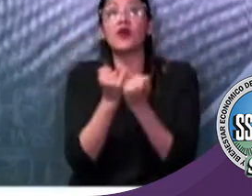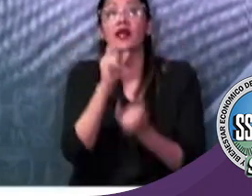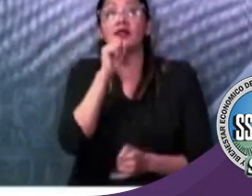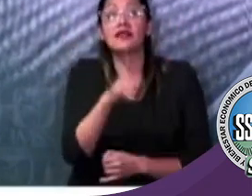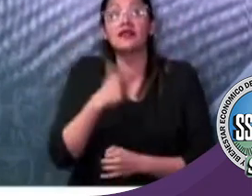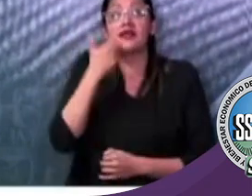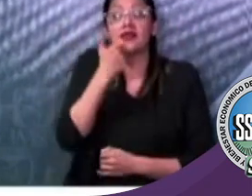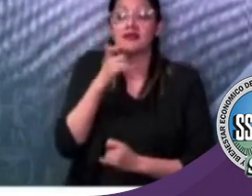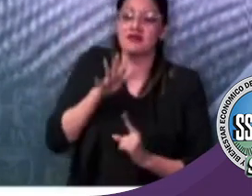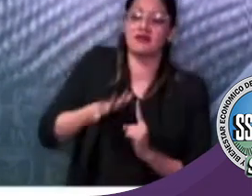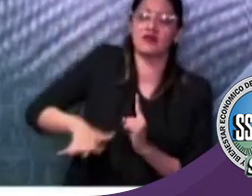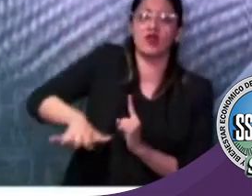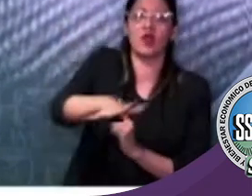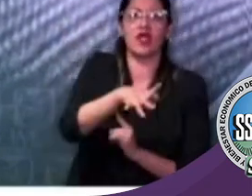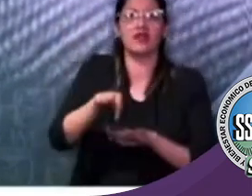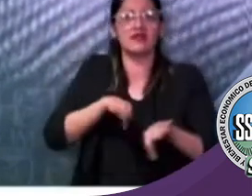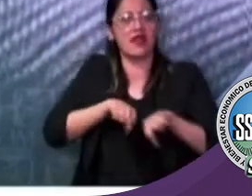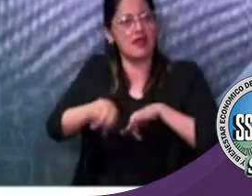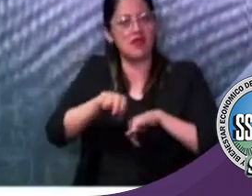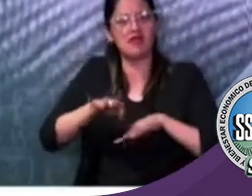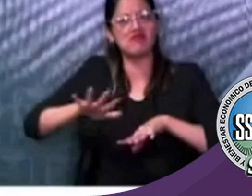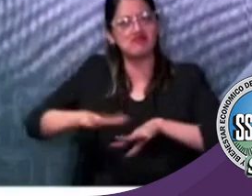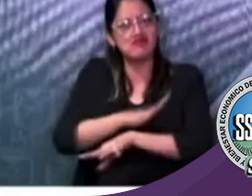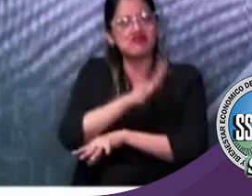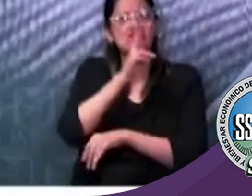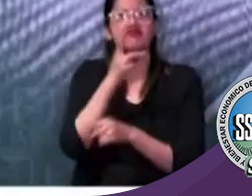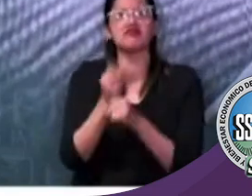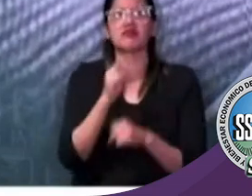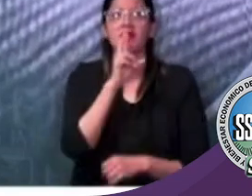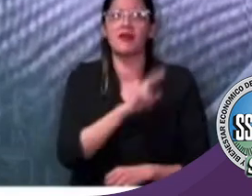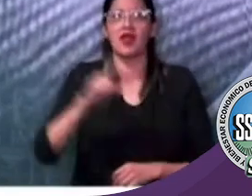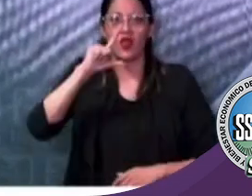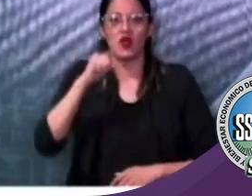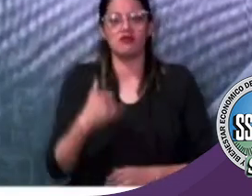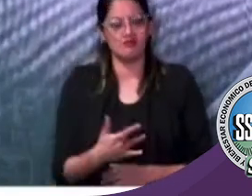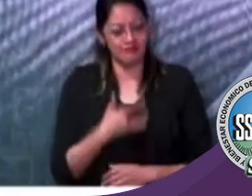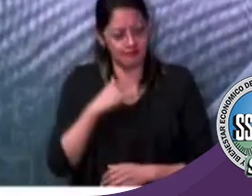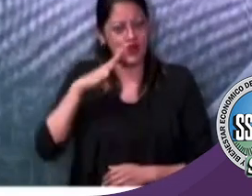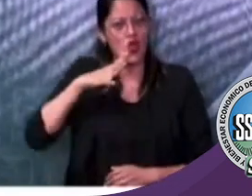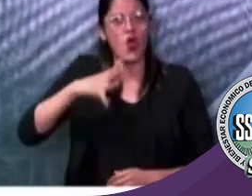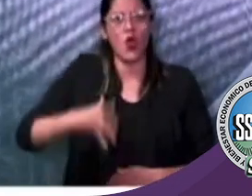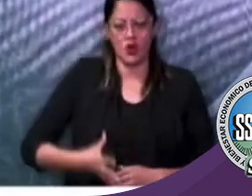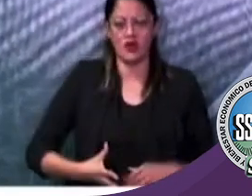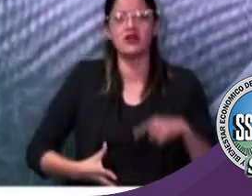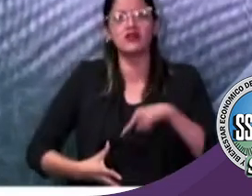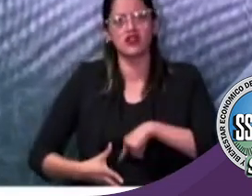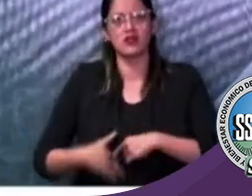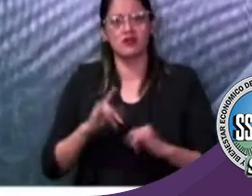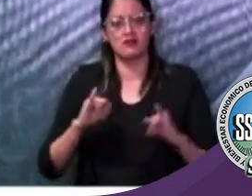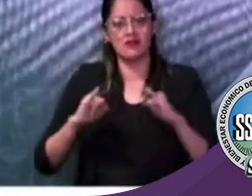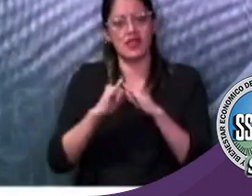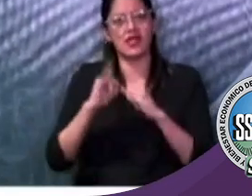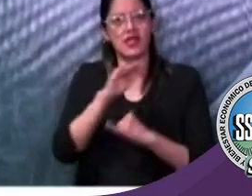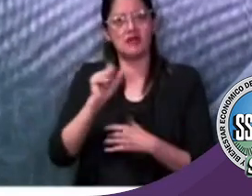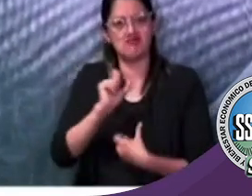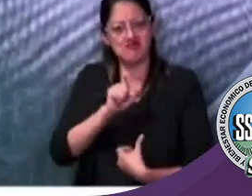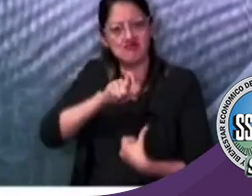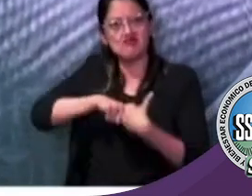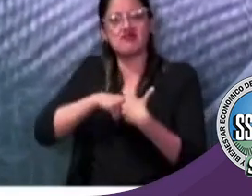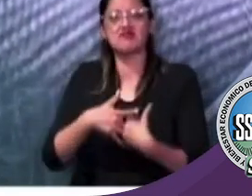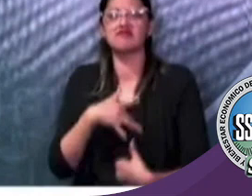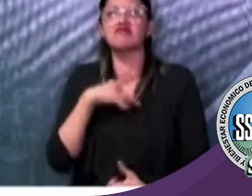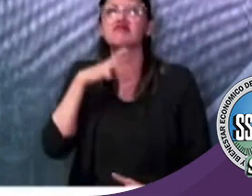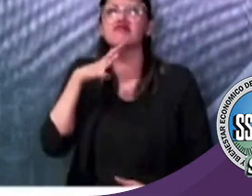que nuestros entornos laborales mejoren. Nos sentimos orgullosos de ser parte del IMSS. El